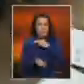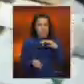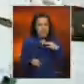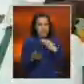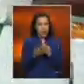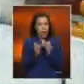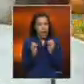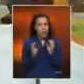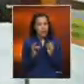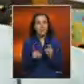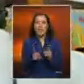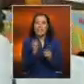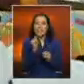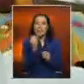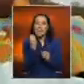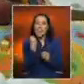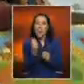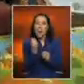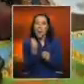El ministro de Educación. Muy bien.